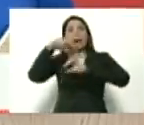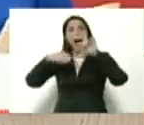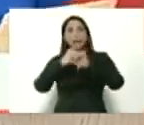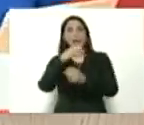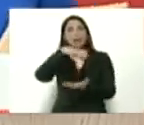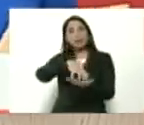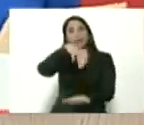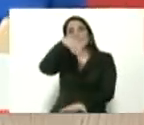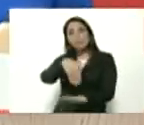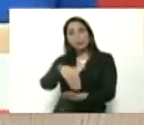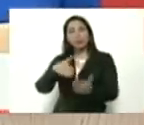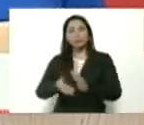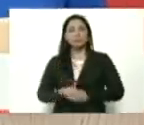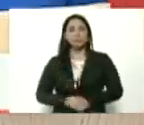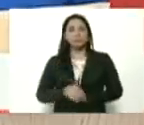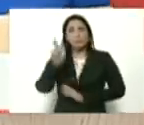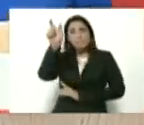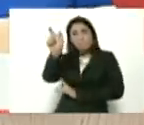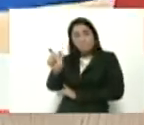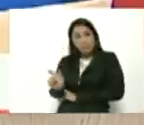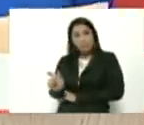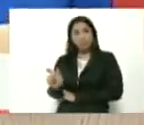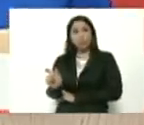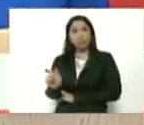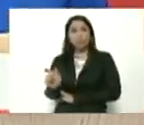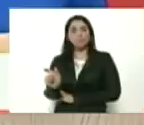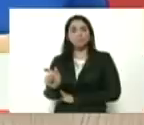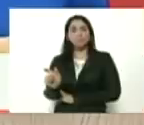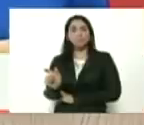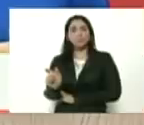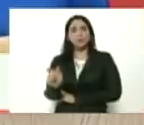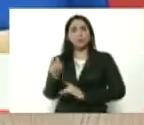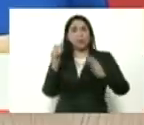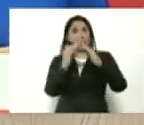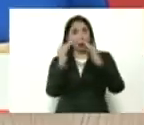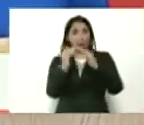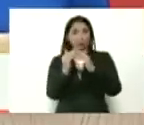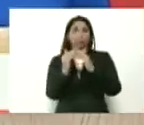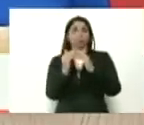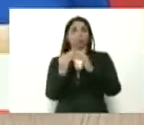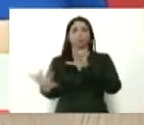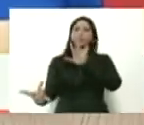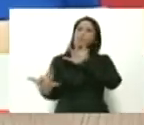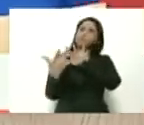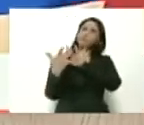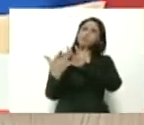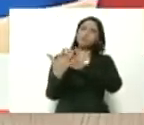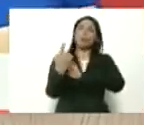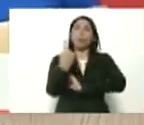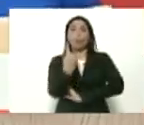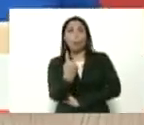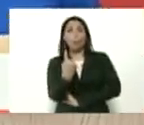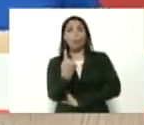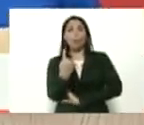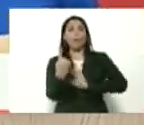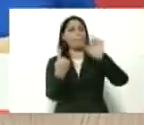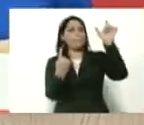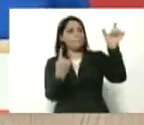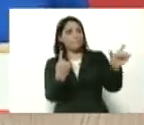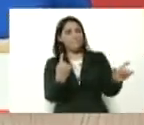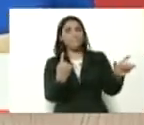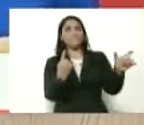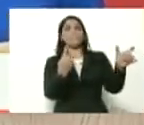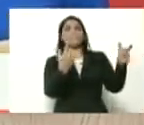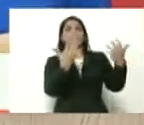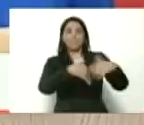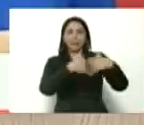Miranda. Es una persona que es doméstica vinculada a uno de los casos de esta empresa de